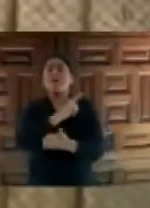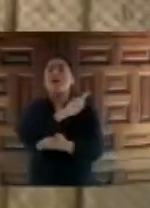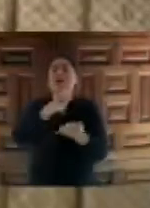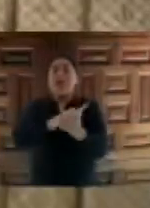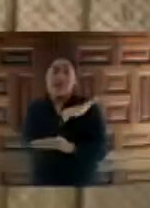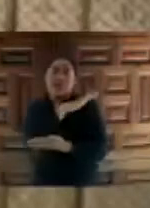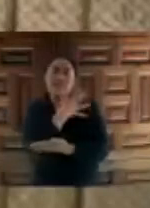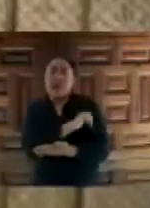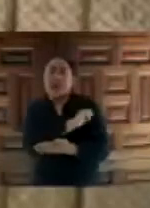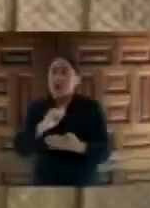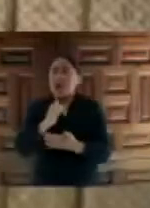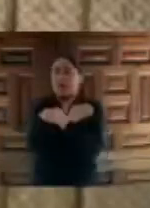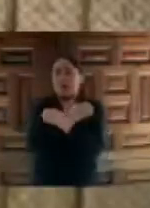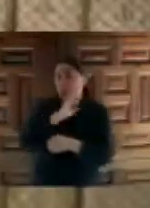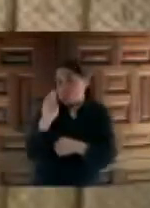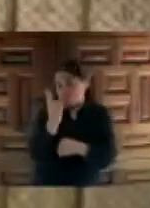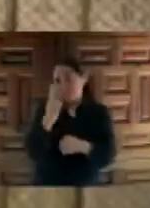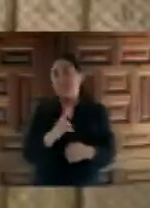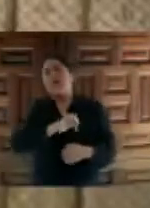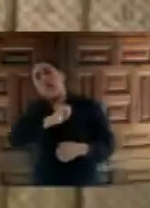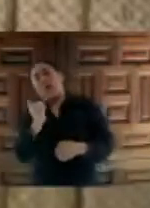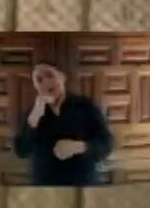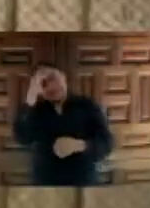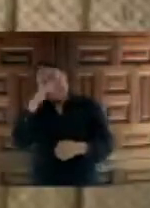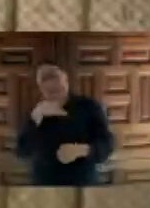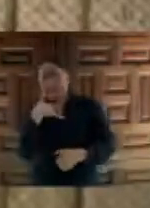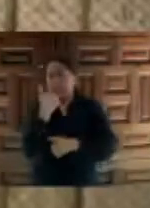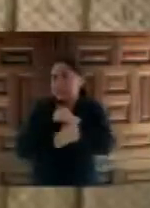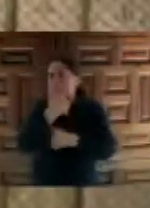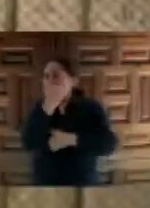Educación Superior y los principales retos para el logro del